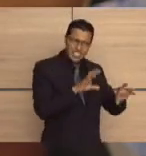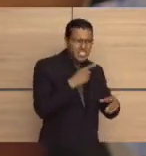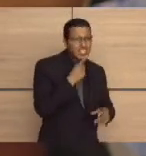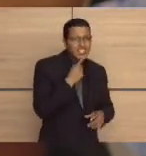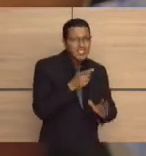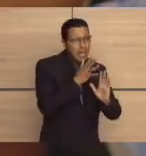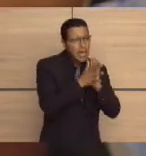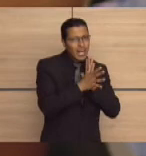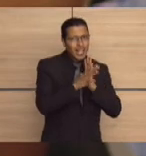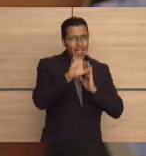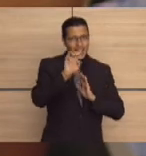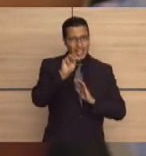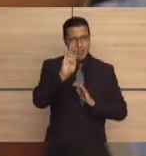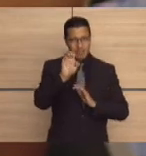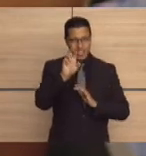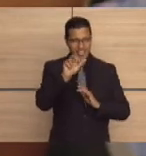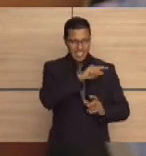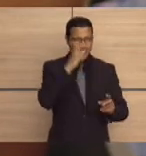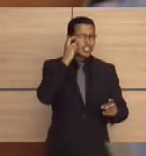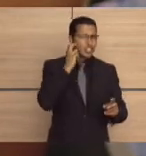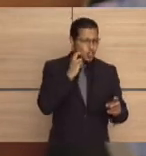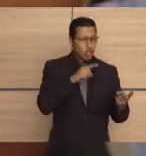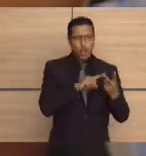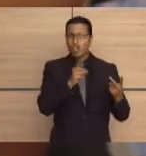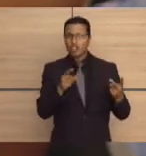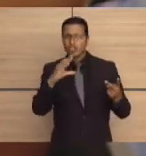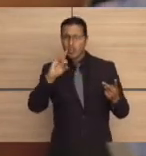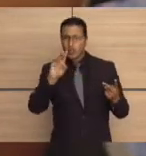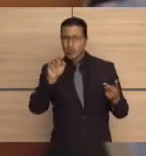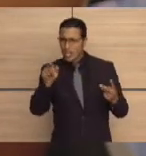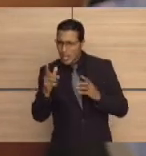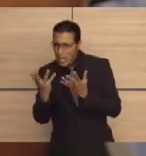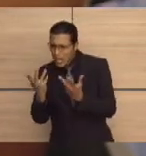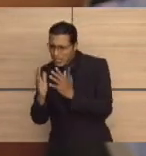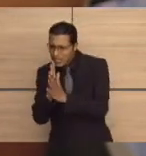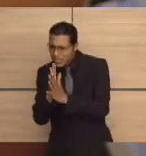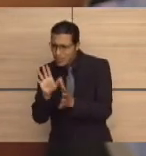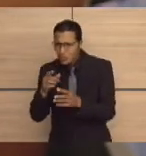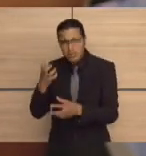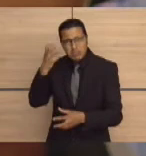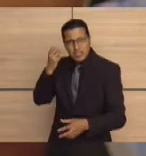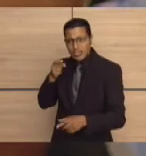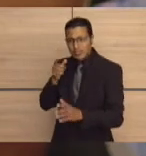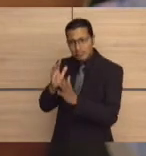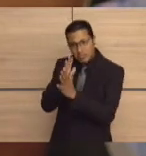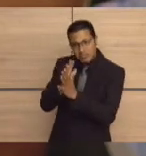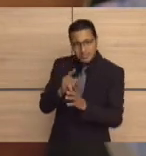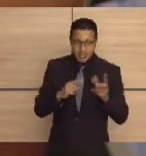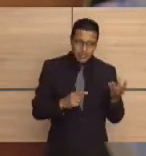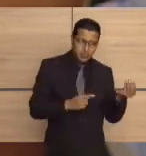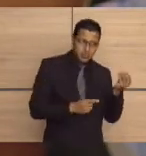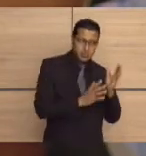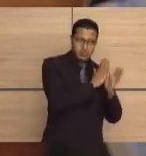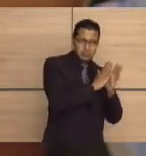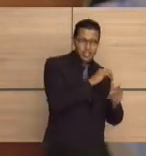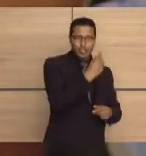los emberacatíos del Chocó o los mitos de los Cuna, y uno los compara con los mitos de los Sicuani del